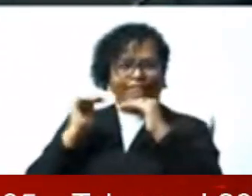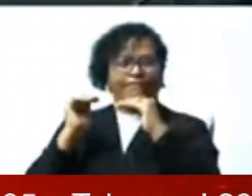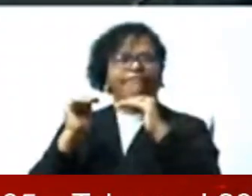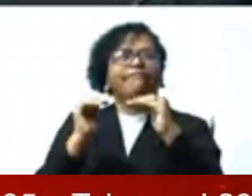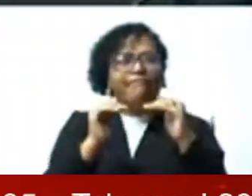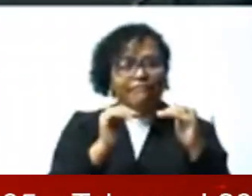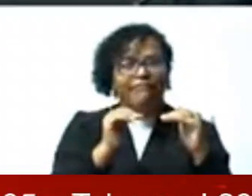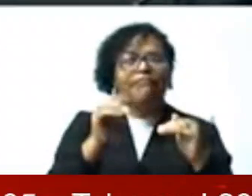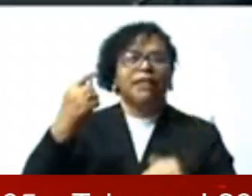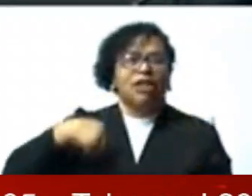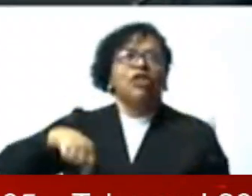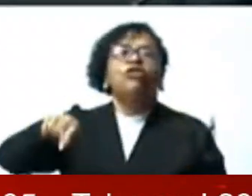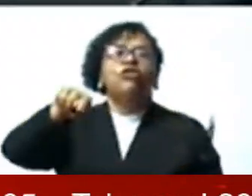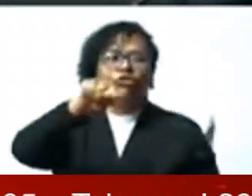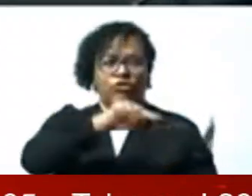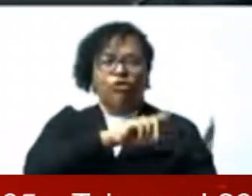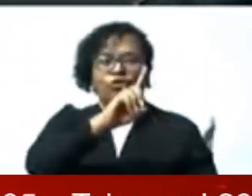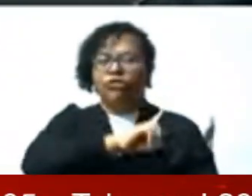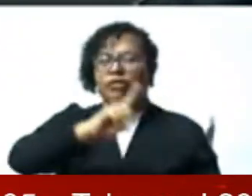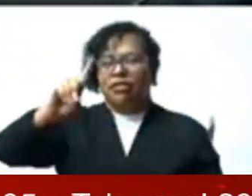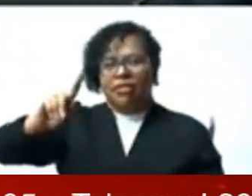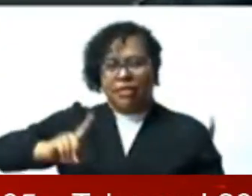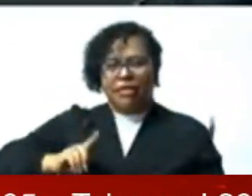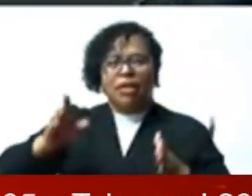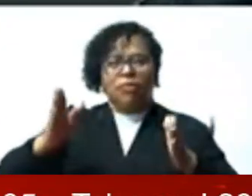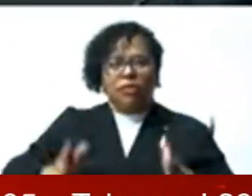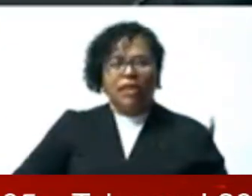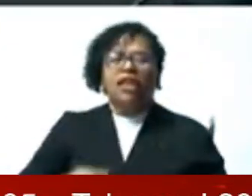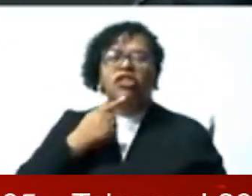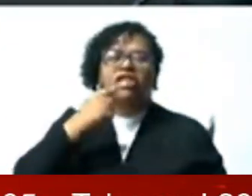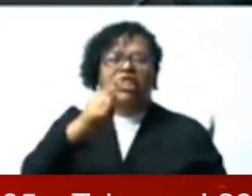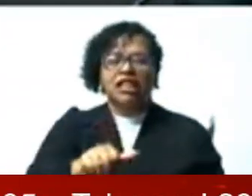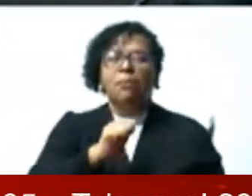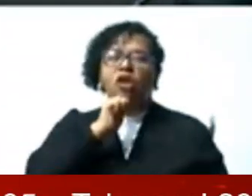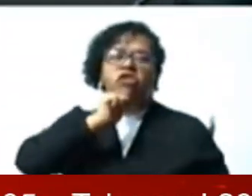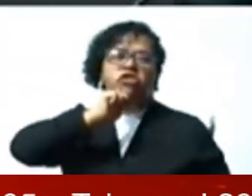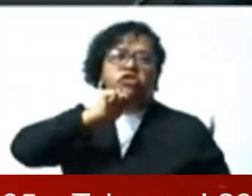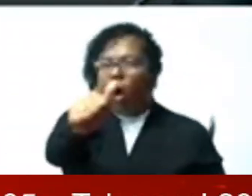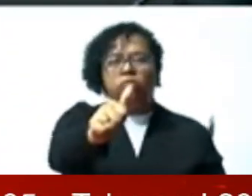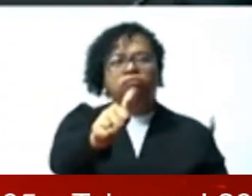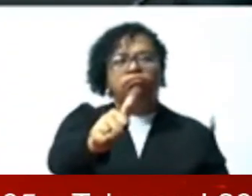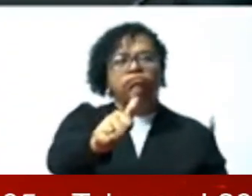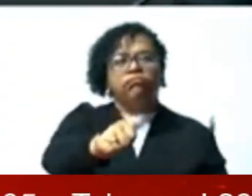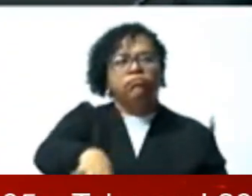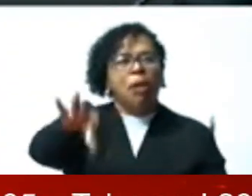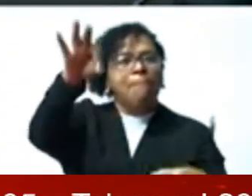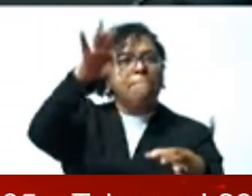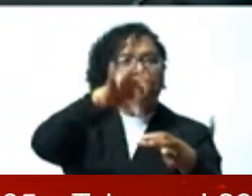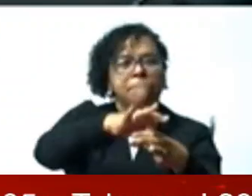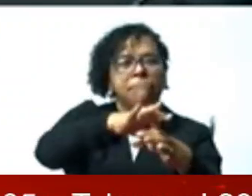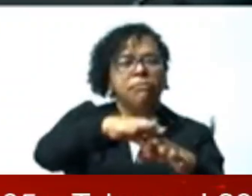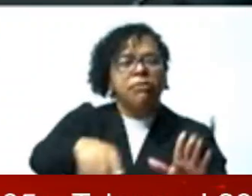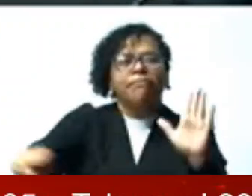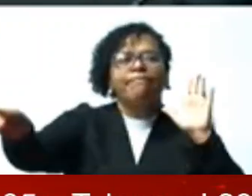en este Congreso, le damos un no a este préstamo para que el país sepa que los